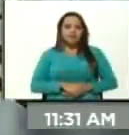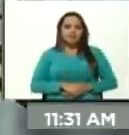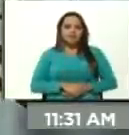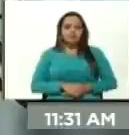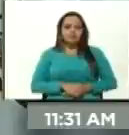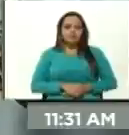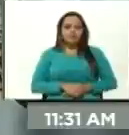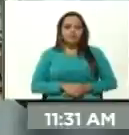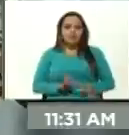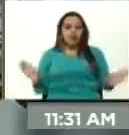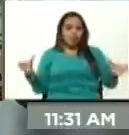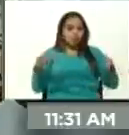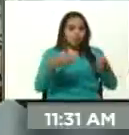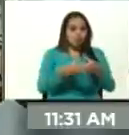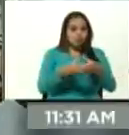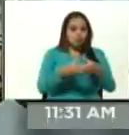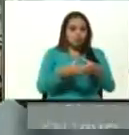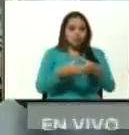en las reuniones que